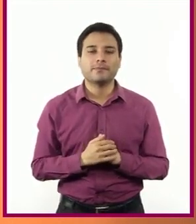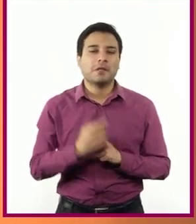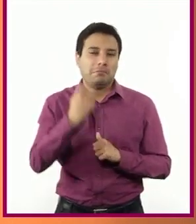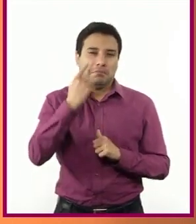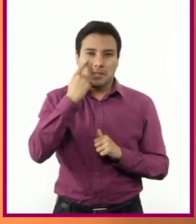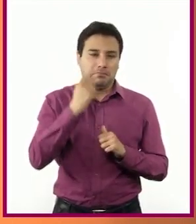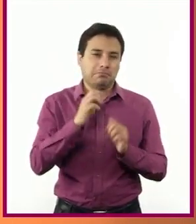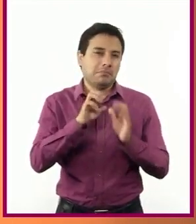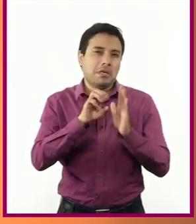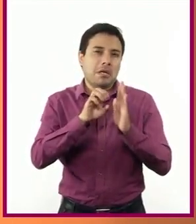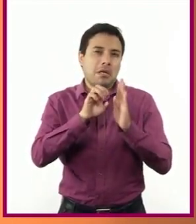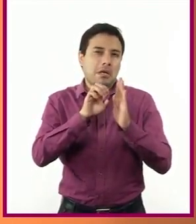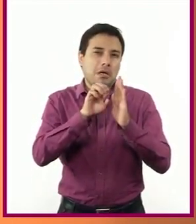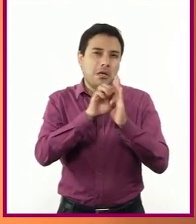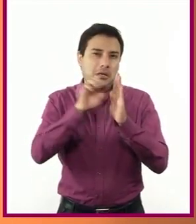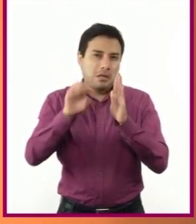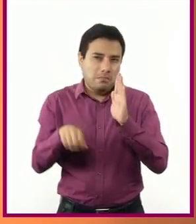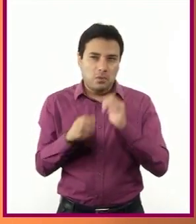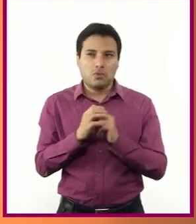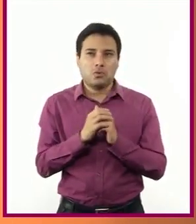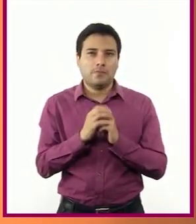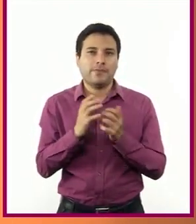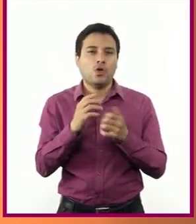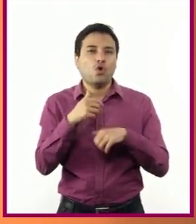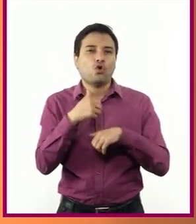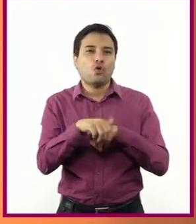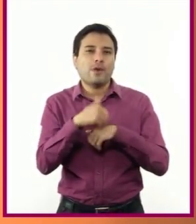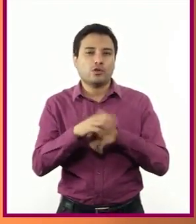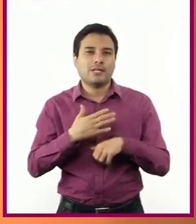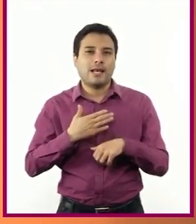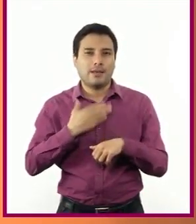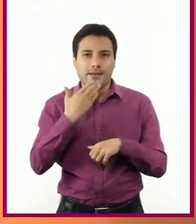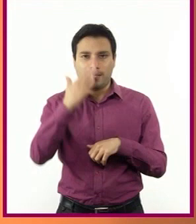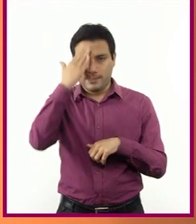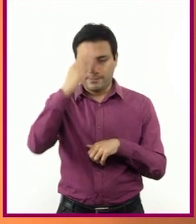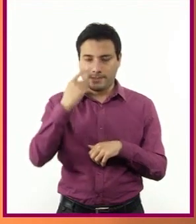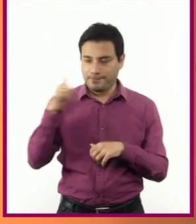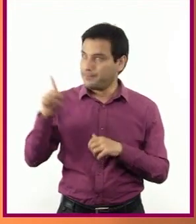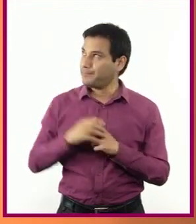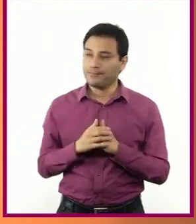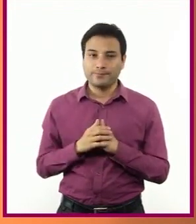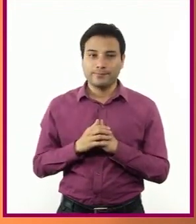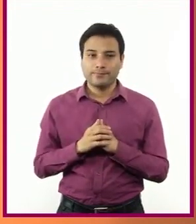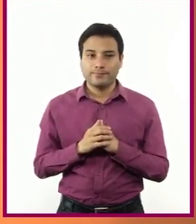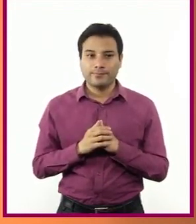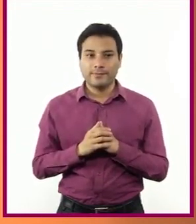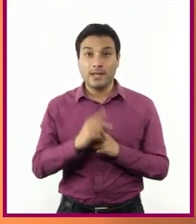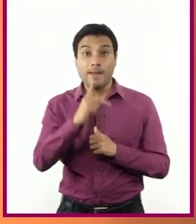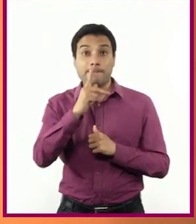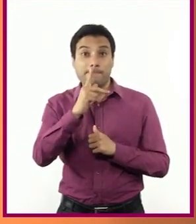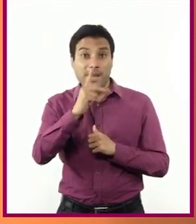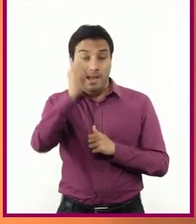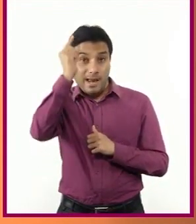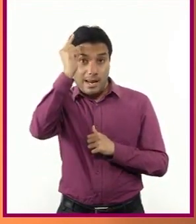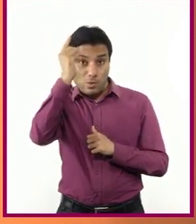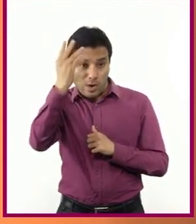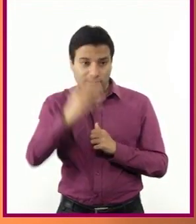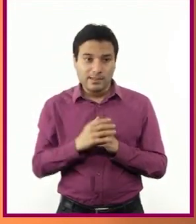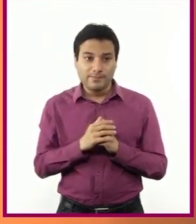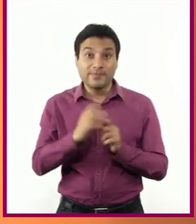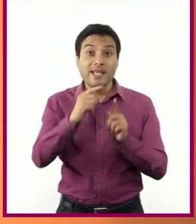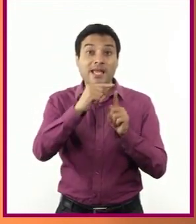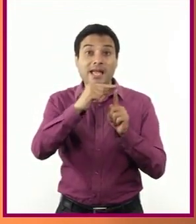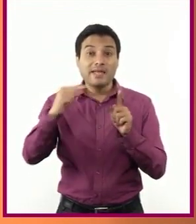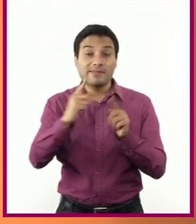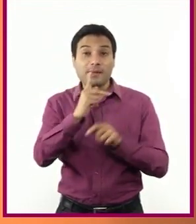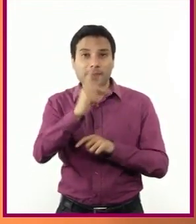la generalización para expresiones algebraicas. Resolvamos p a la cuarta entre p a la cuarta. Allá en